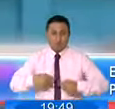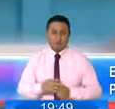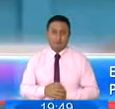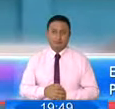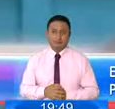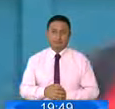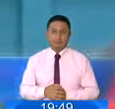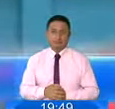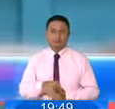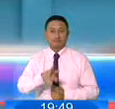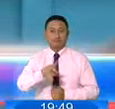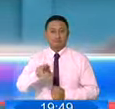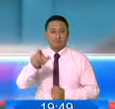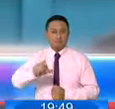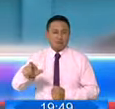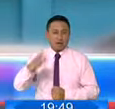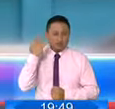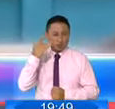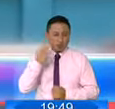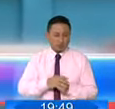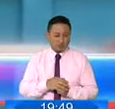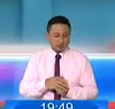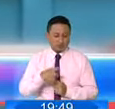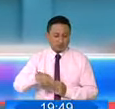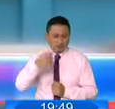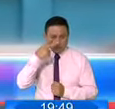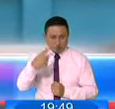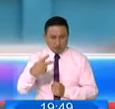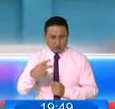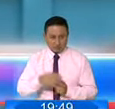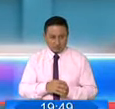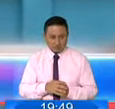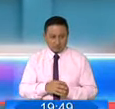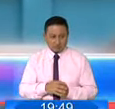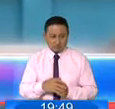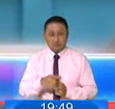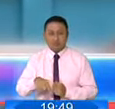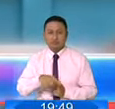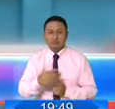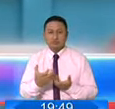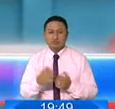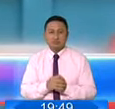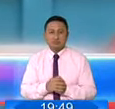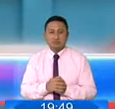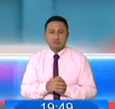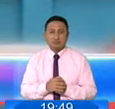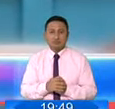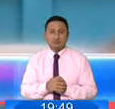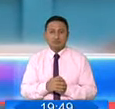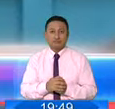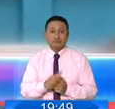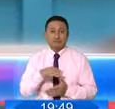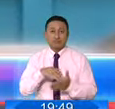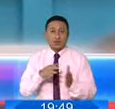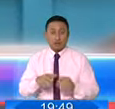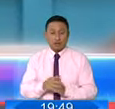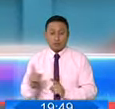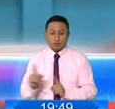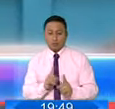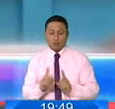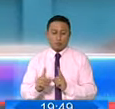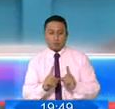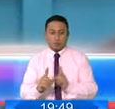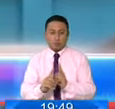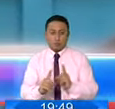A veces personas sospechosas se las puede ver que se tratan de inmiscuirse con los estudiantes.